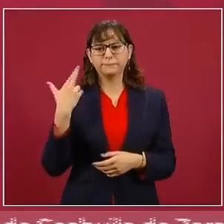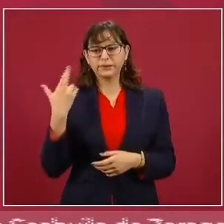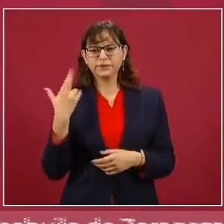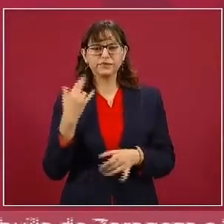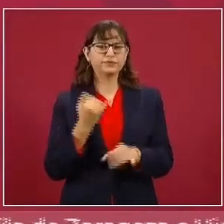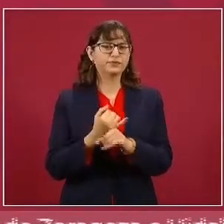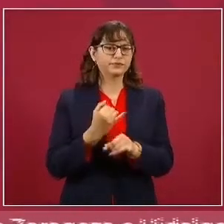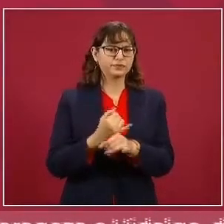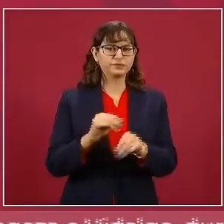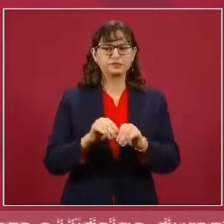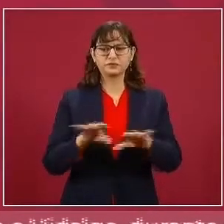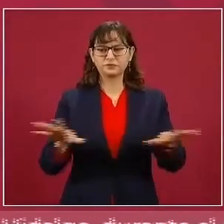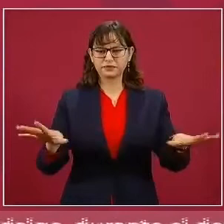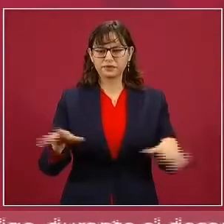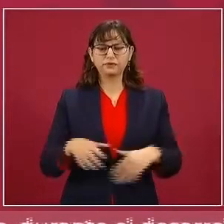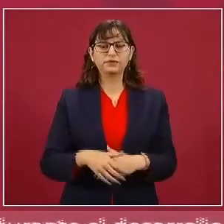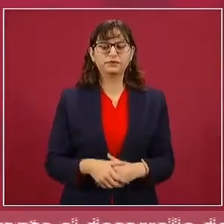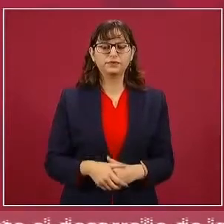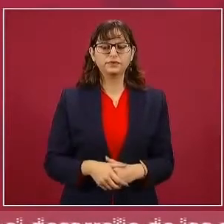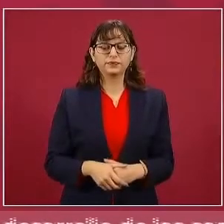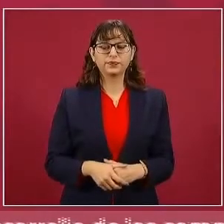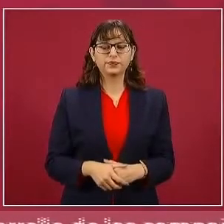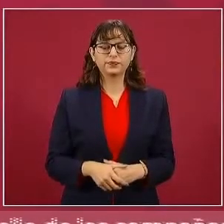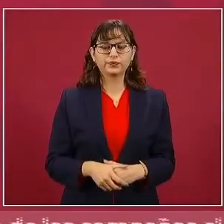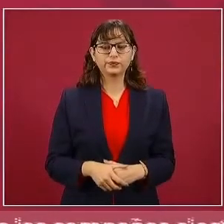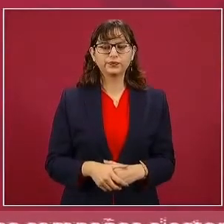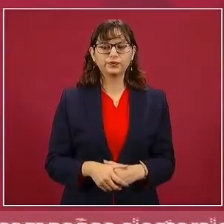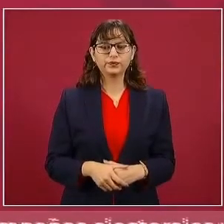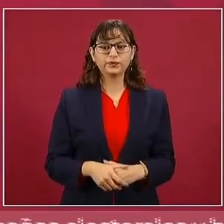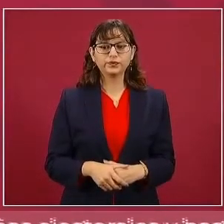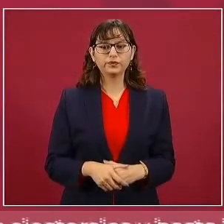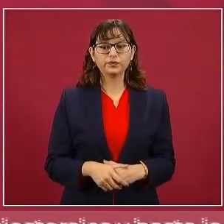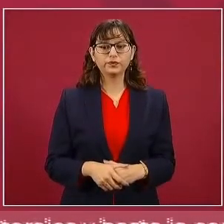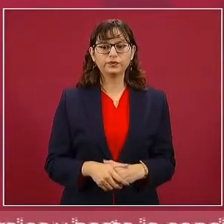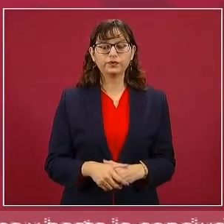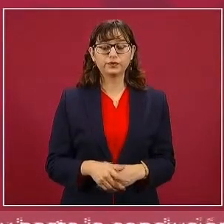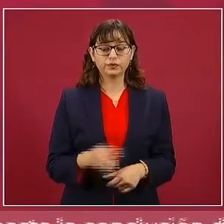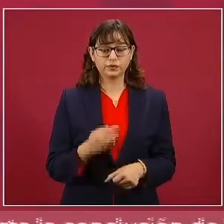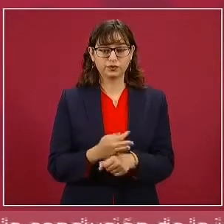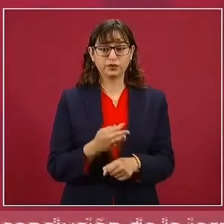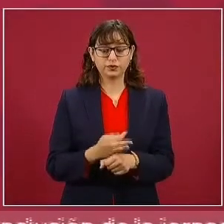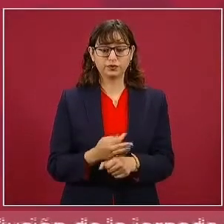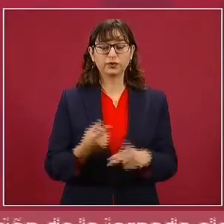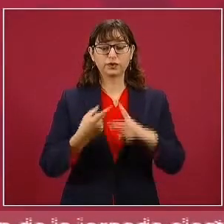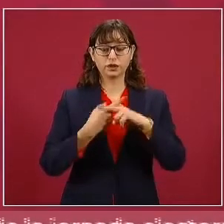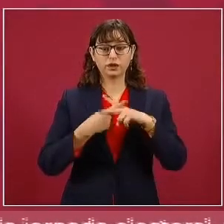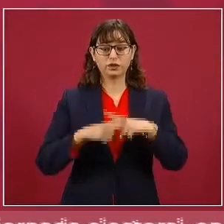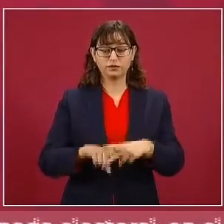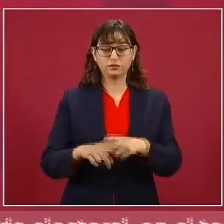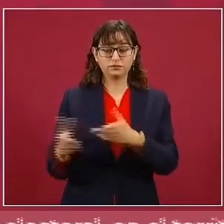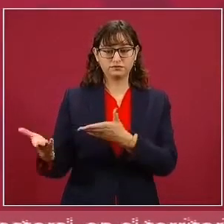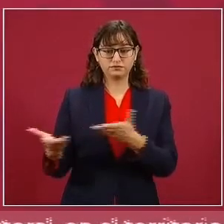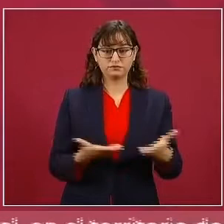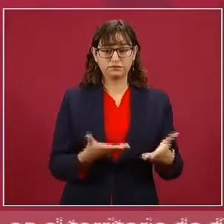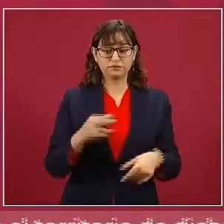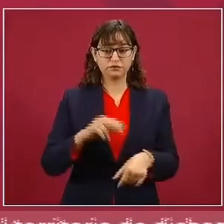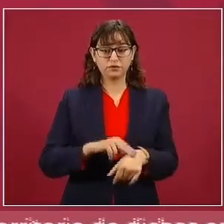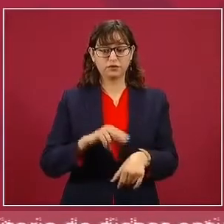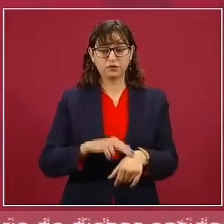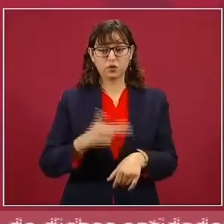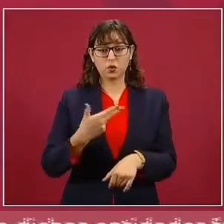redes sociales. Entonces vamos a empezar con el doctor Hugo